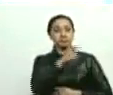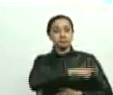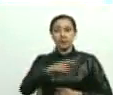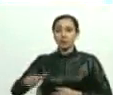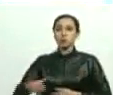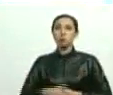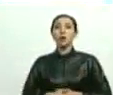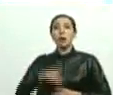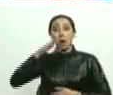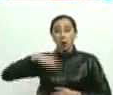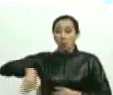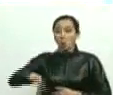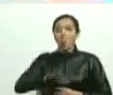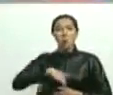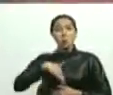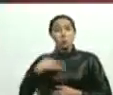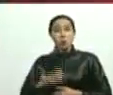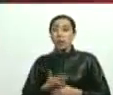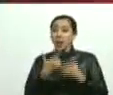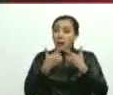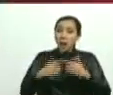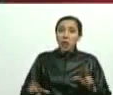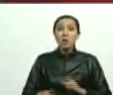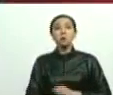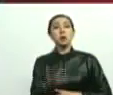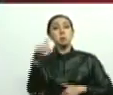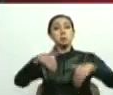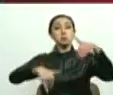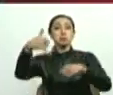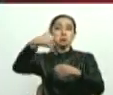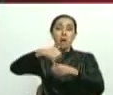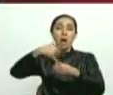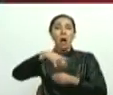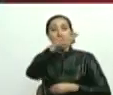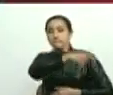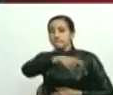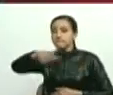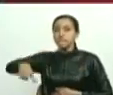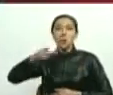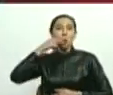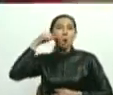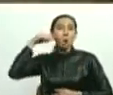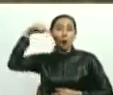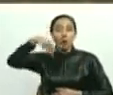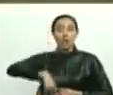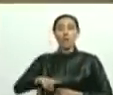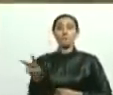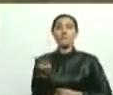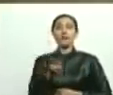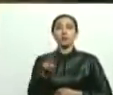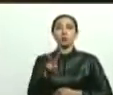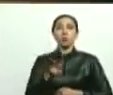venezolano, cualquier venezolana, todos los ciudadanos y ciudadanas del país.